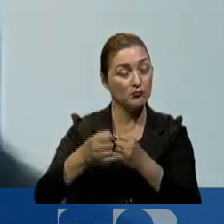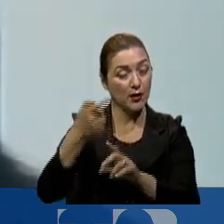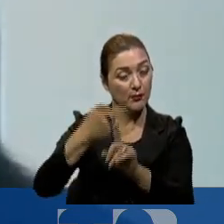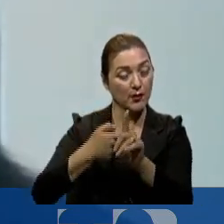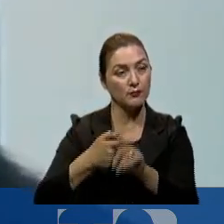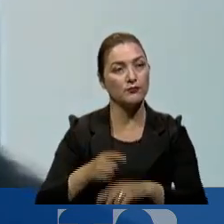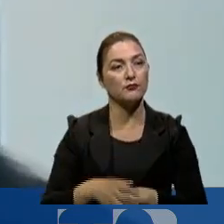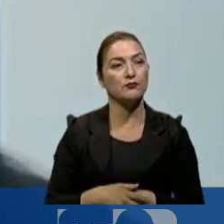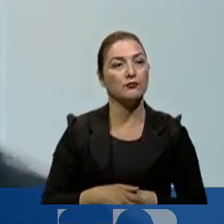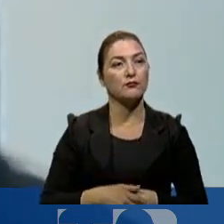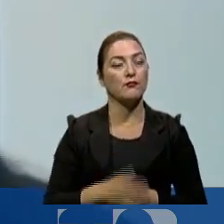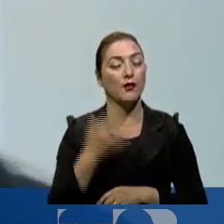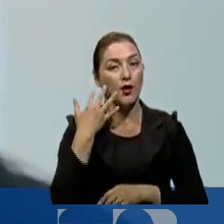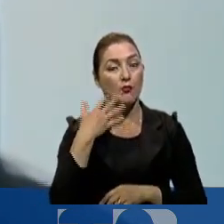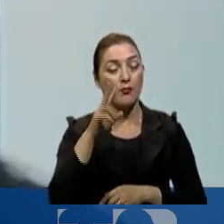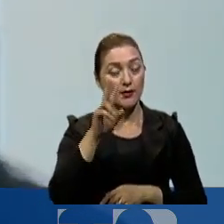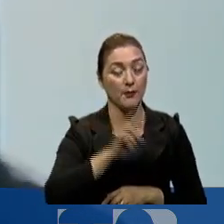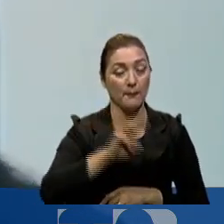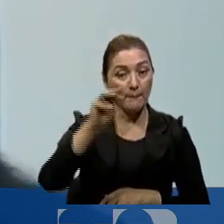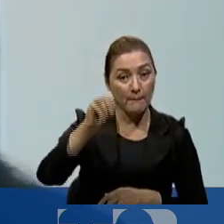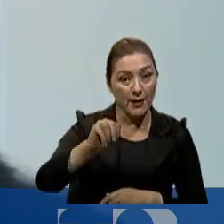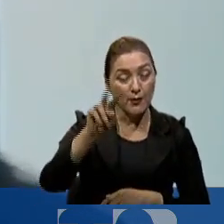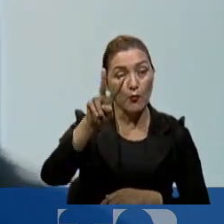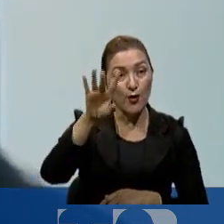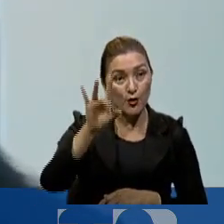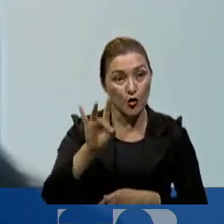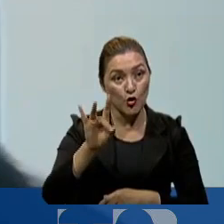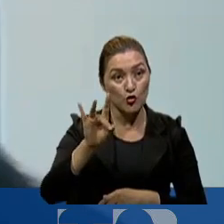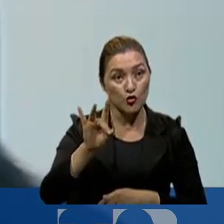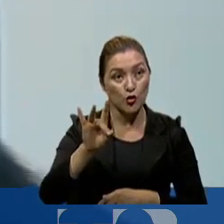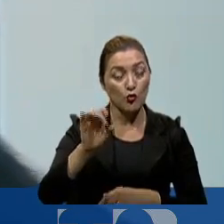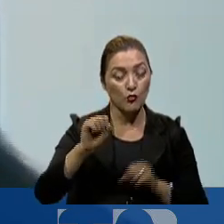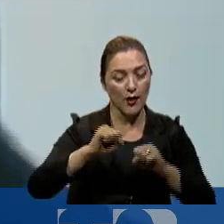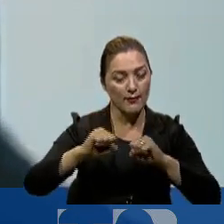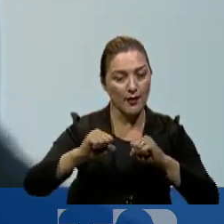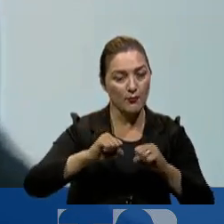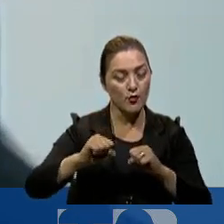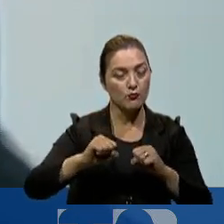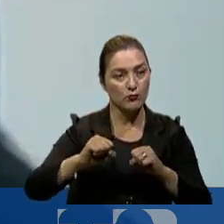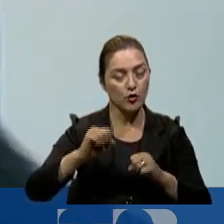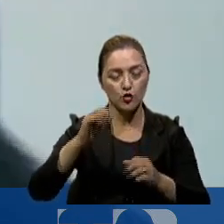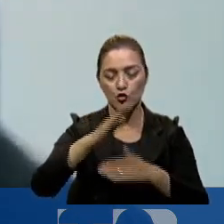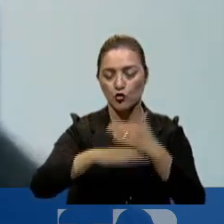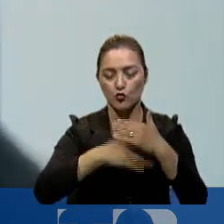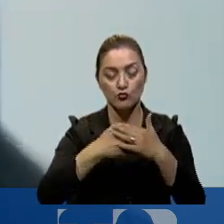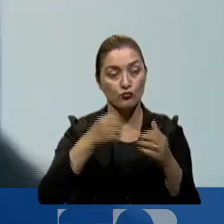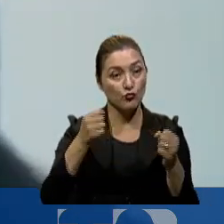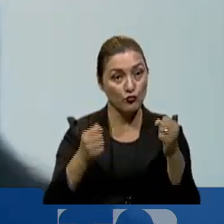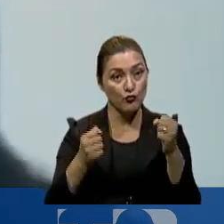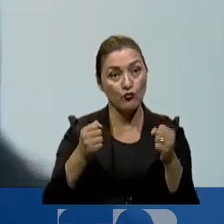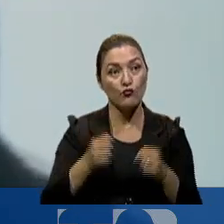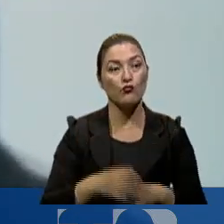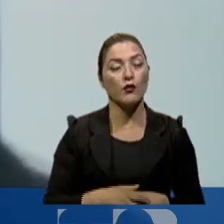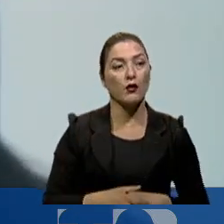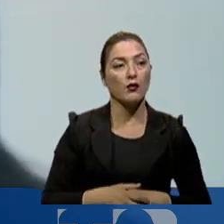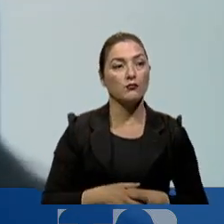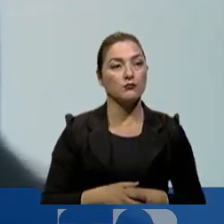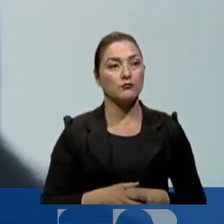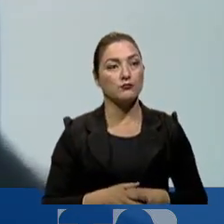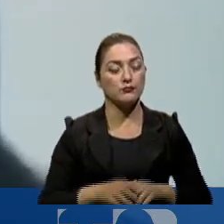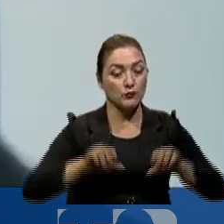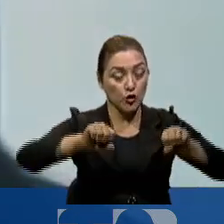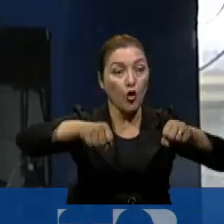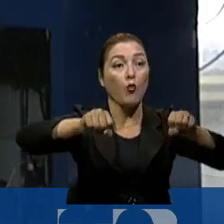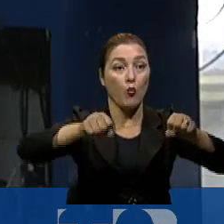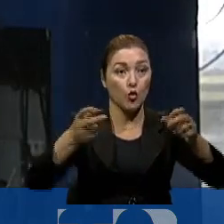corresponde. El martes 28, entonces sería la fecha hasta la cual podrían realizar este trámite todos los vehículos. Entiéndase como vehículos, también las